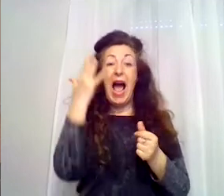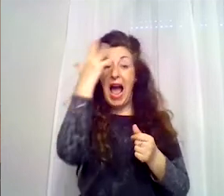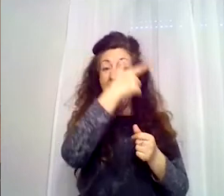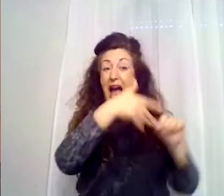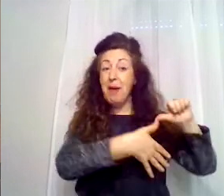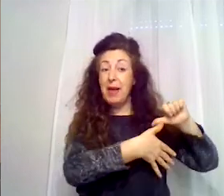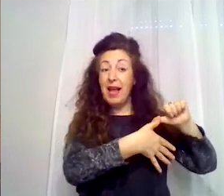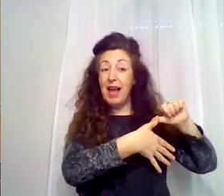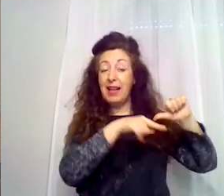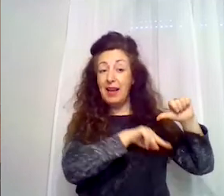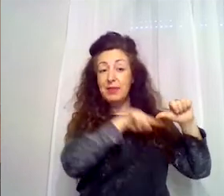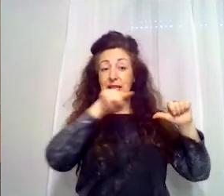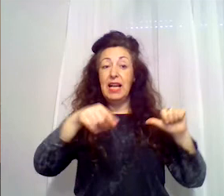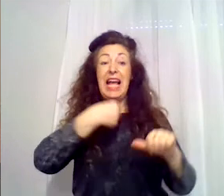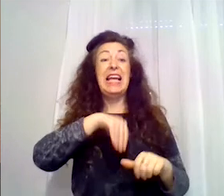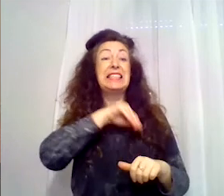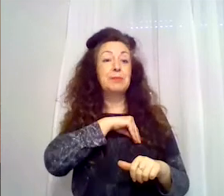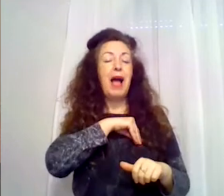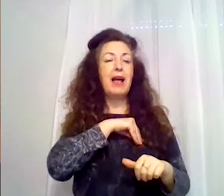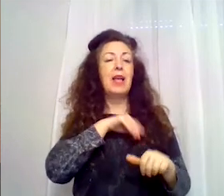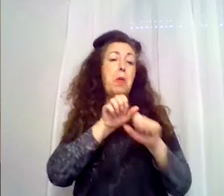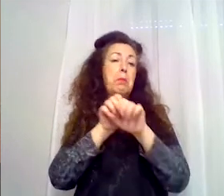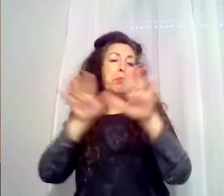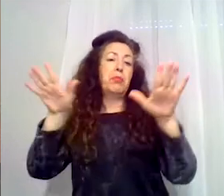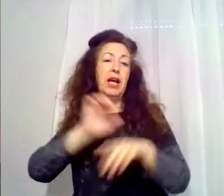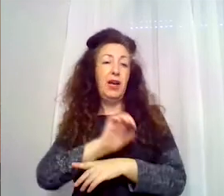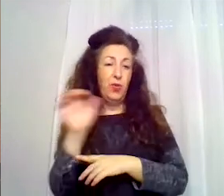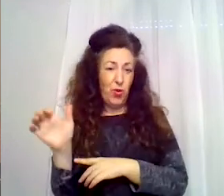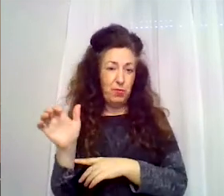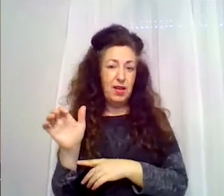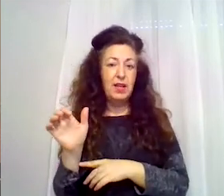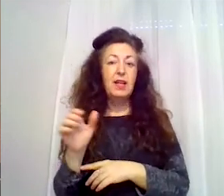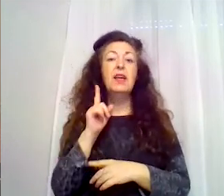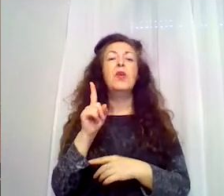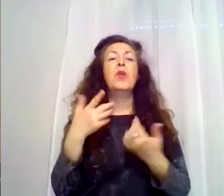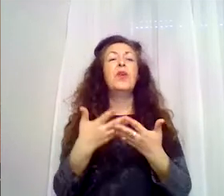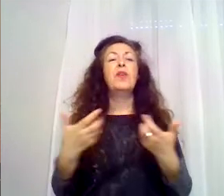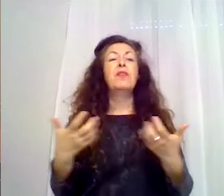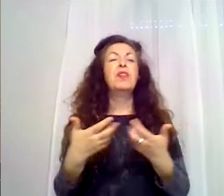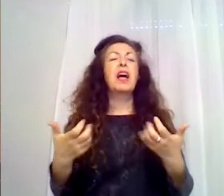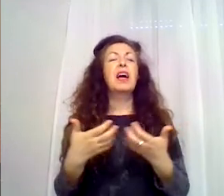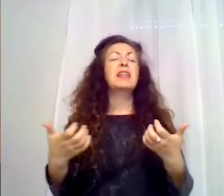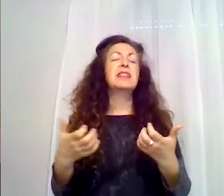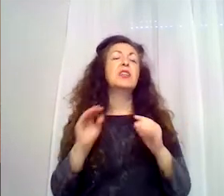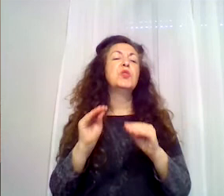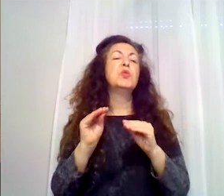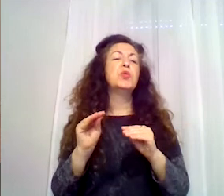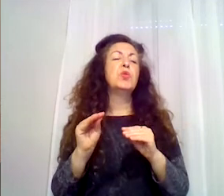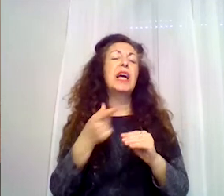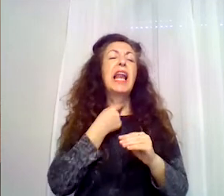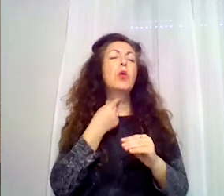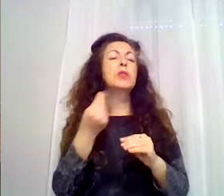era una déspota totalmente. Bien, todo esto se encuentra en una serie